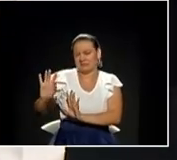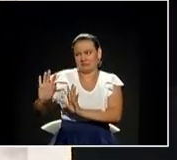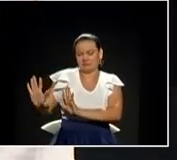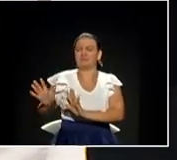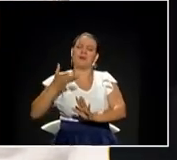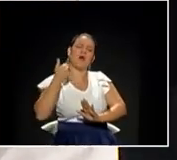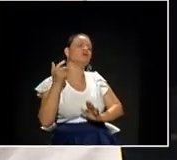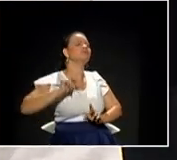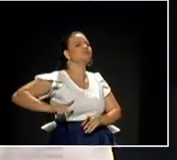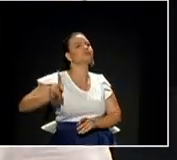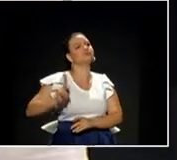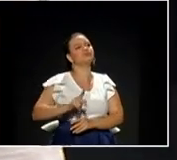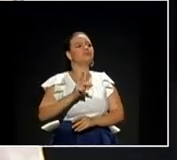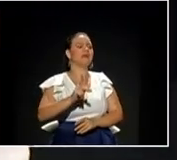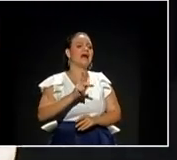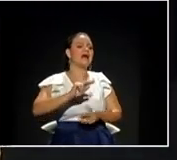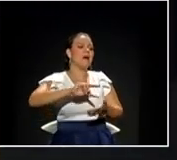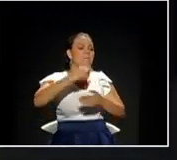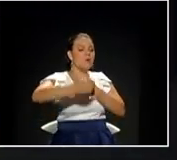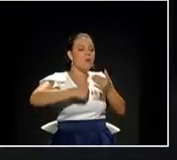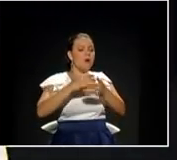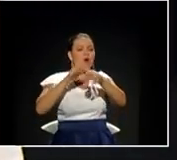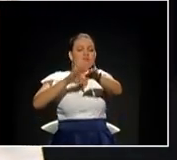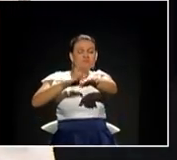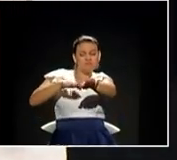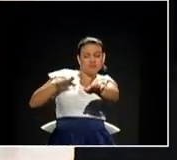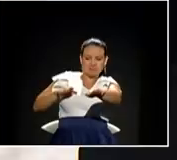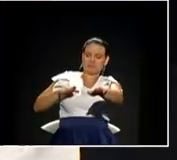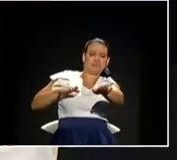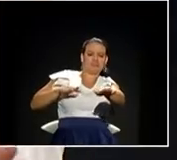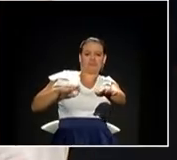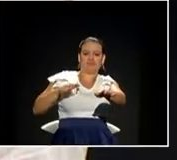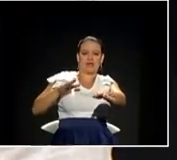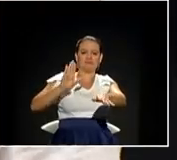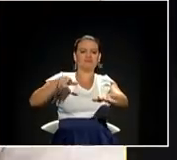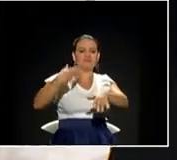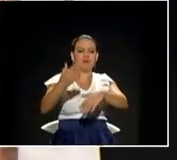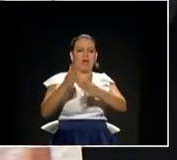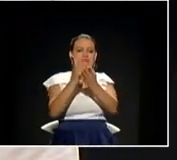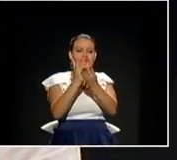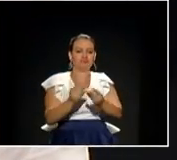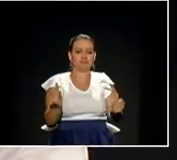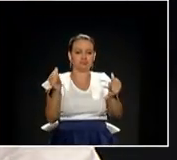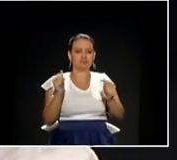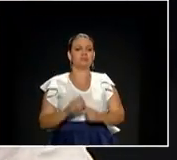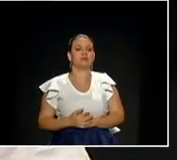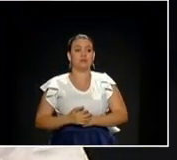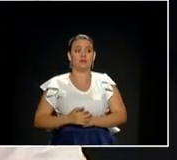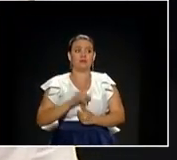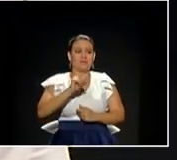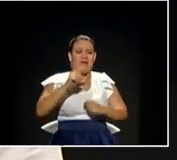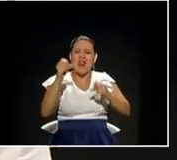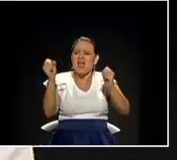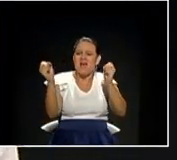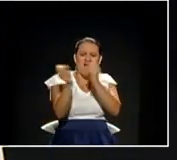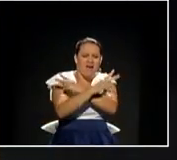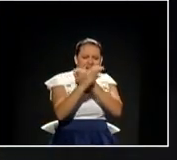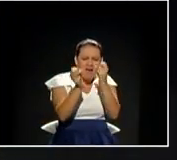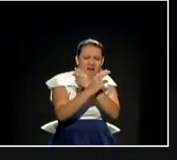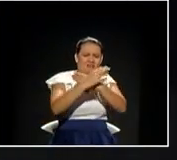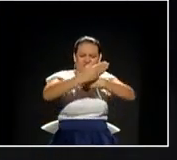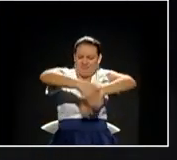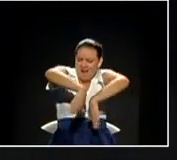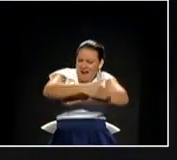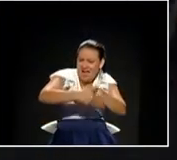tenemos en el inn de movilidad y temas muy importantes un sistema vial inteligente que requiere muchas cosas cambios en el sentido de las vías por ejemplo aprovechar